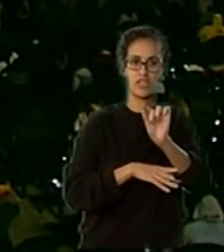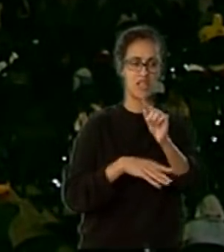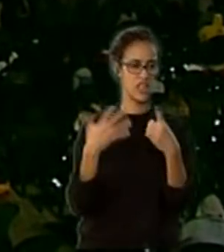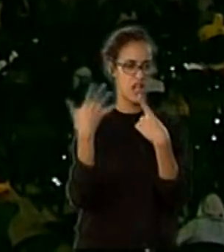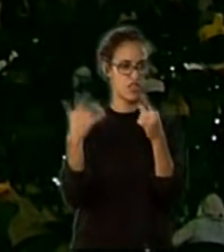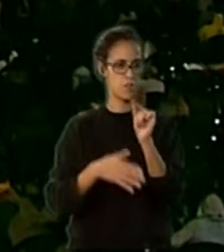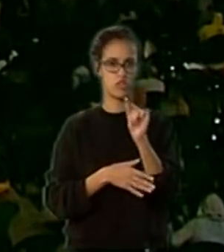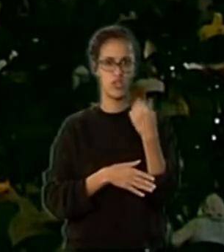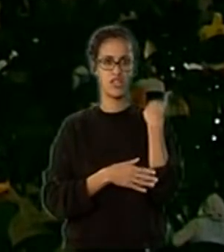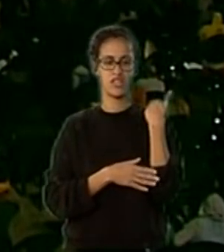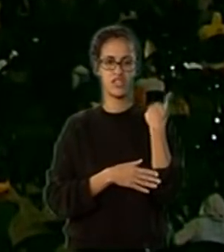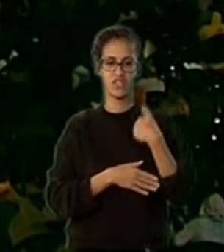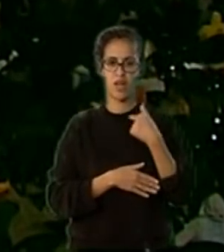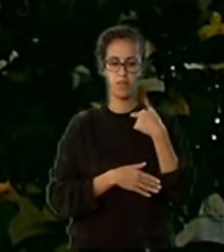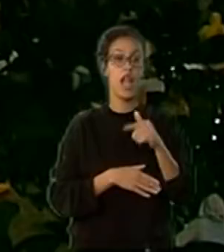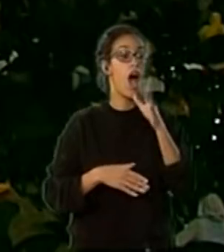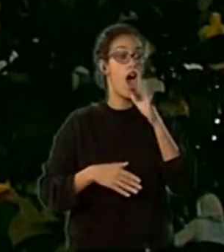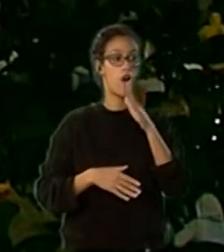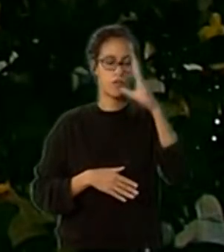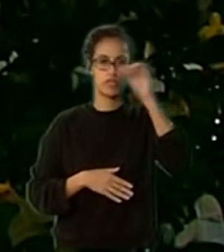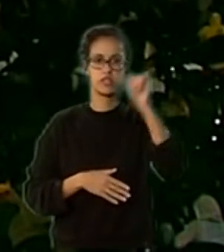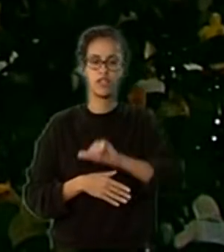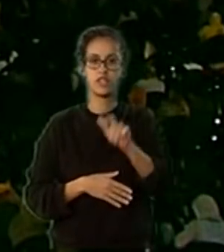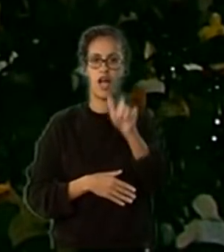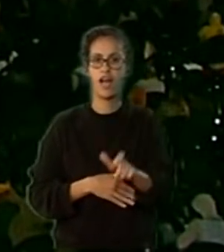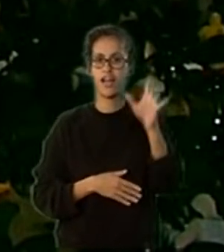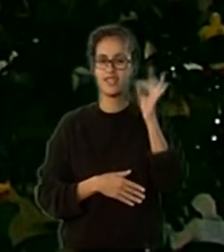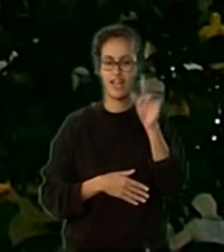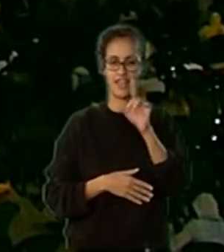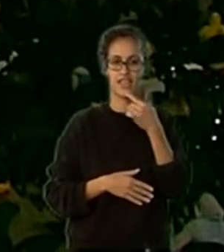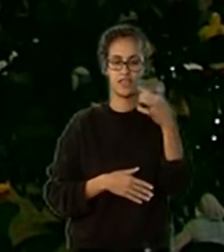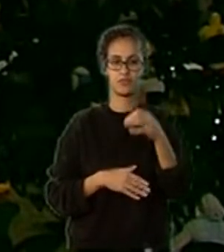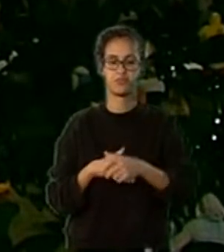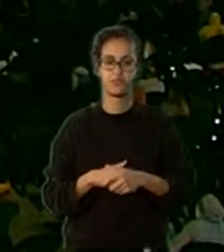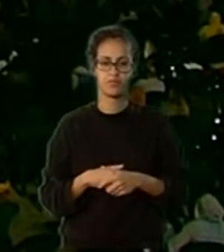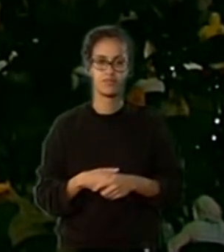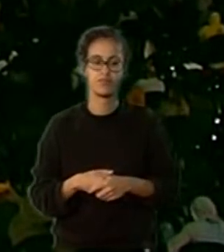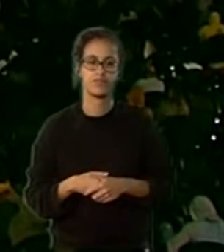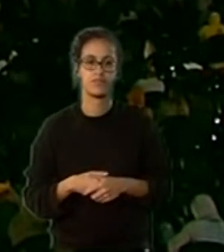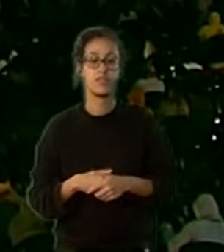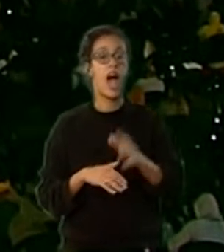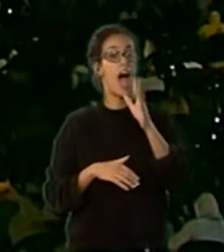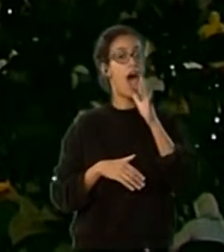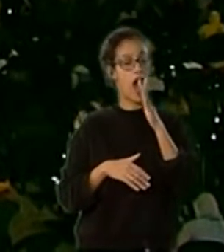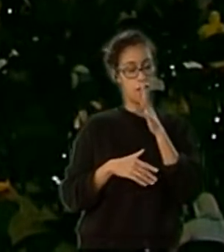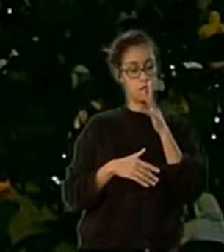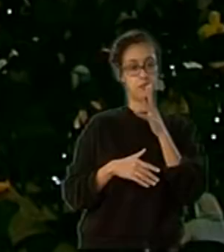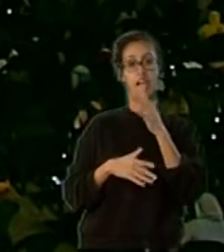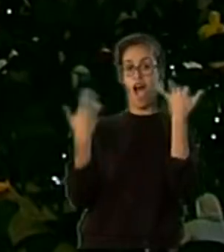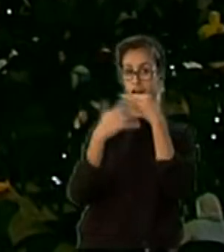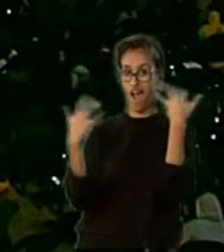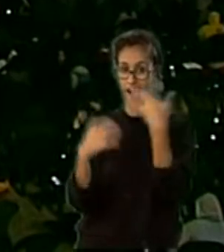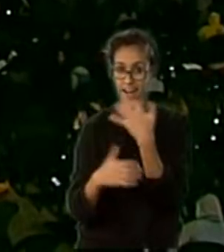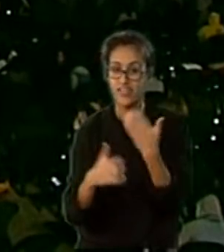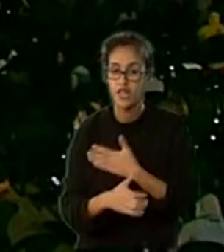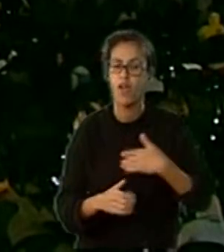ya en las despistadas. La vamos a escuchar ya lo que cuenta Leticia. Ahora, aparte de hacerles un poco reír, queremos